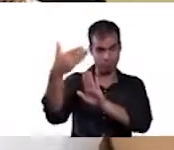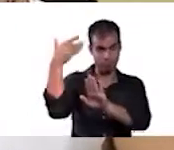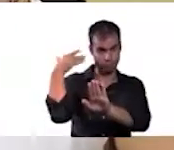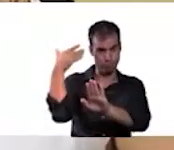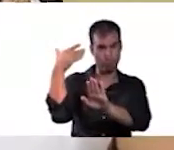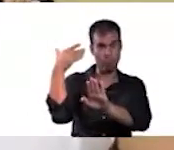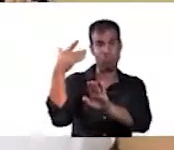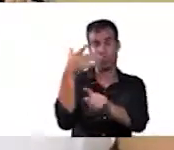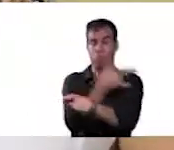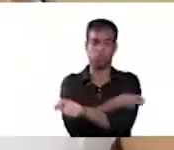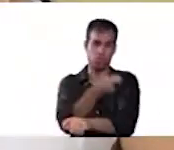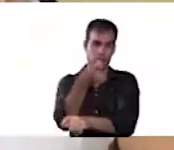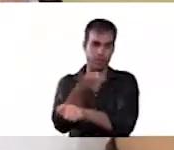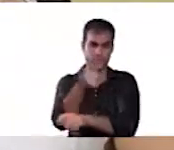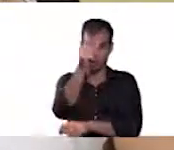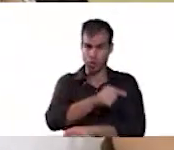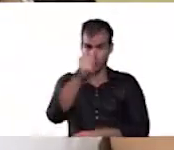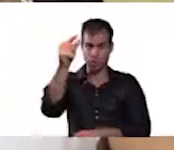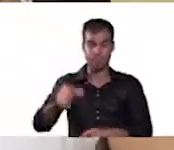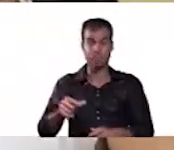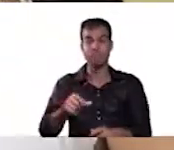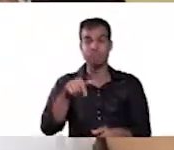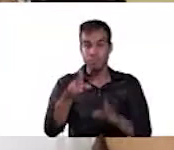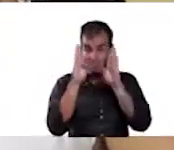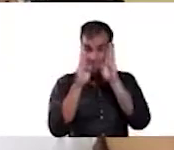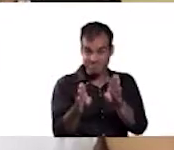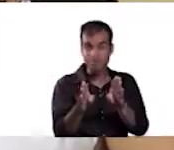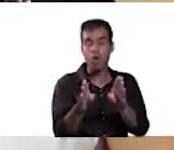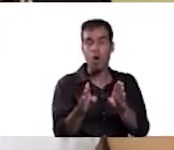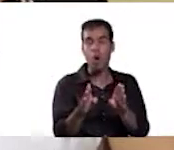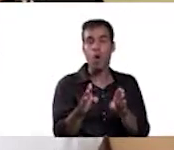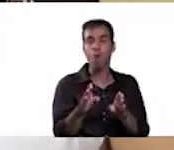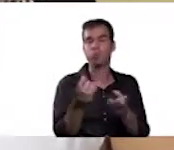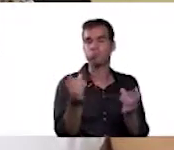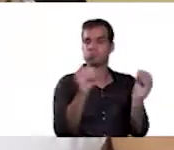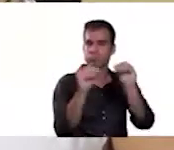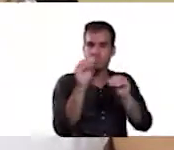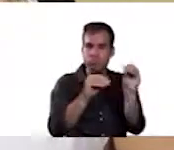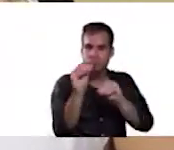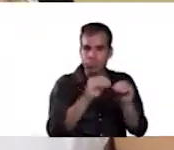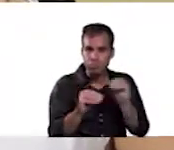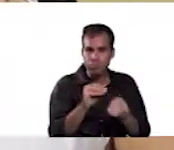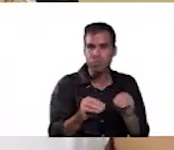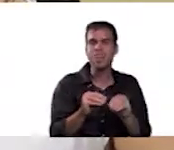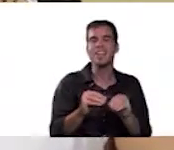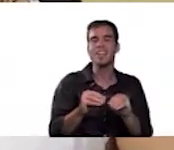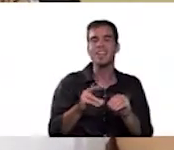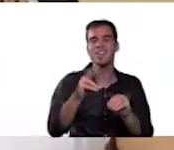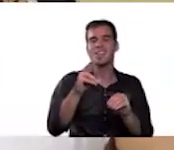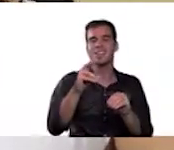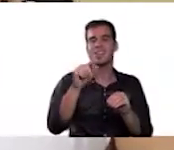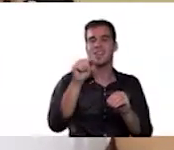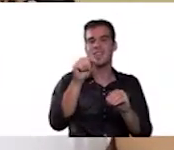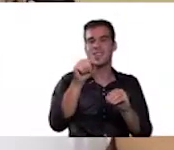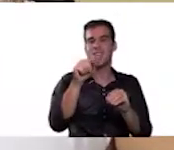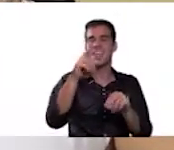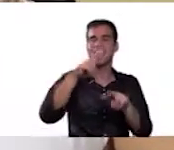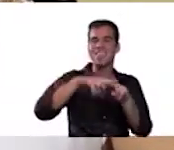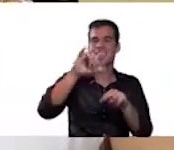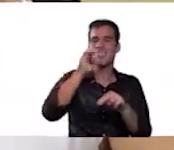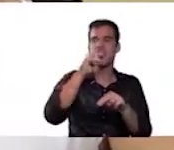curso con sus profesores. Nos vamos a centrar en los compuestos oxigenados y nitrogenados de hidrocarburos, pero en